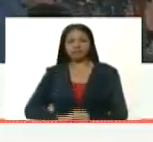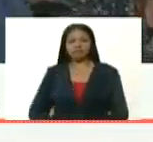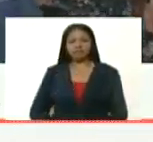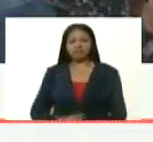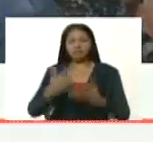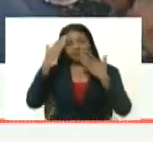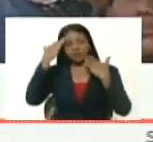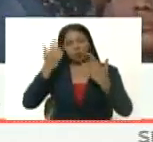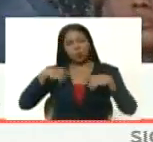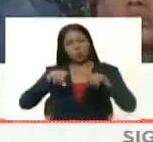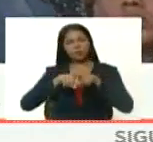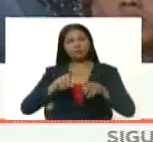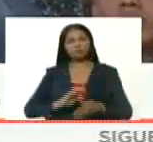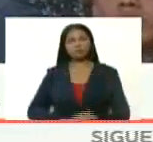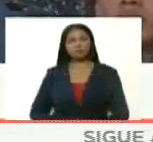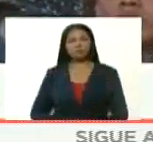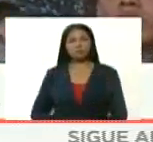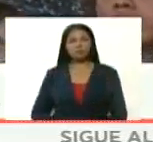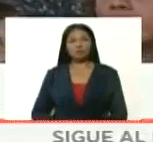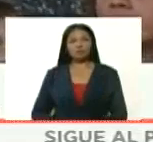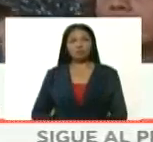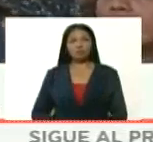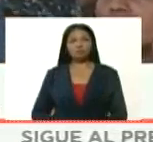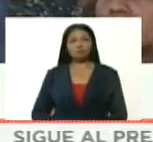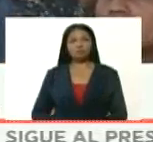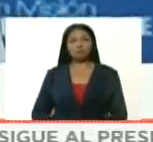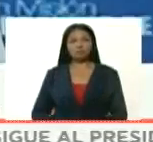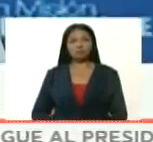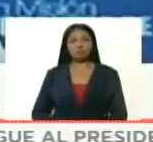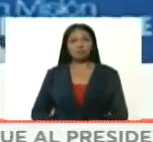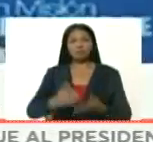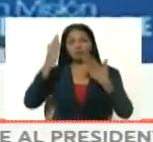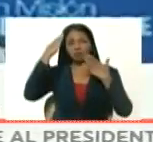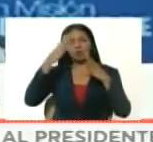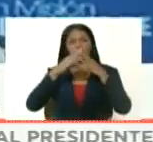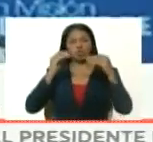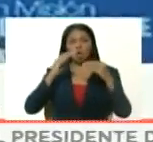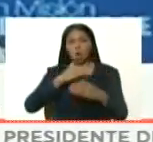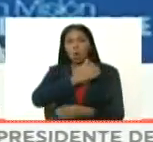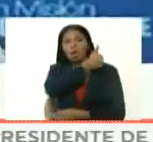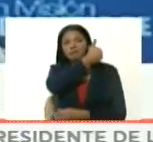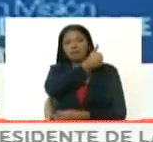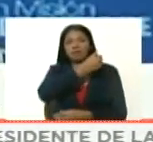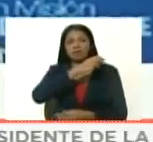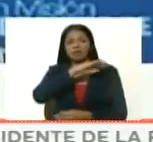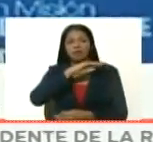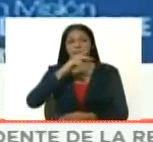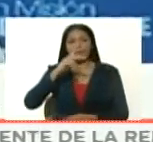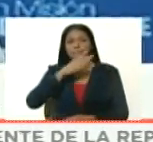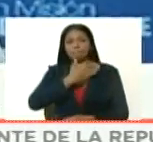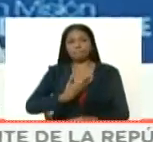Saludo a todos los jefes policiales del país.